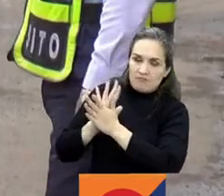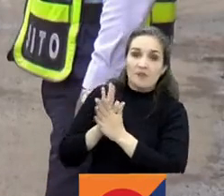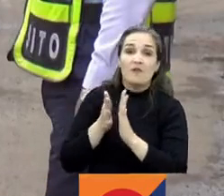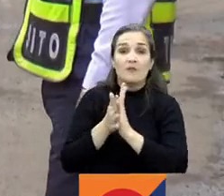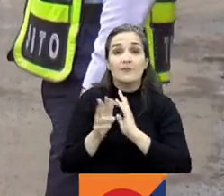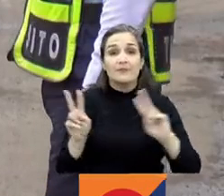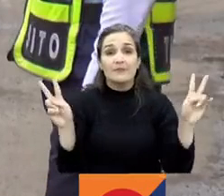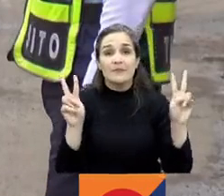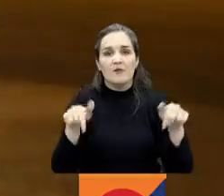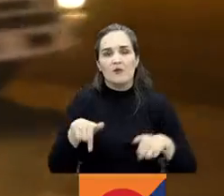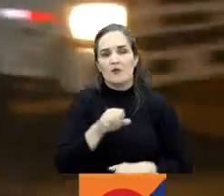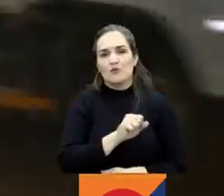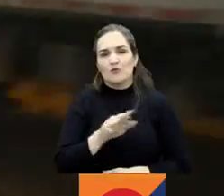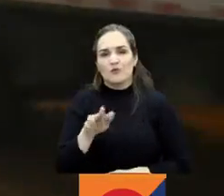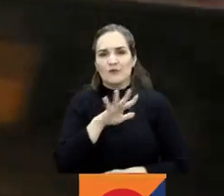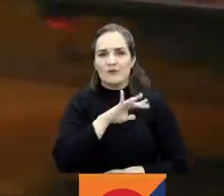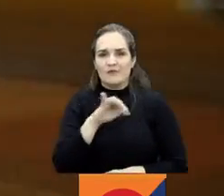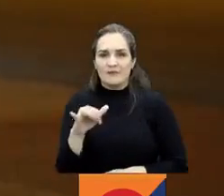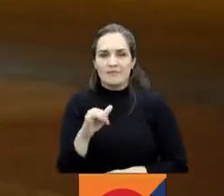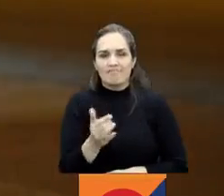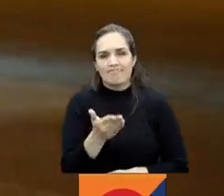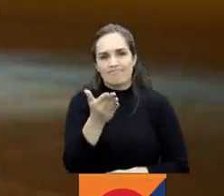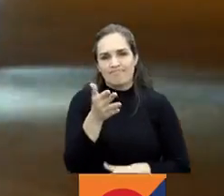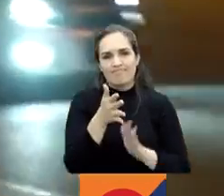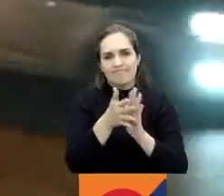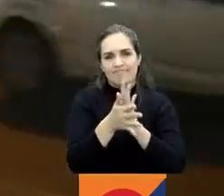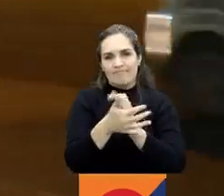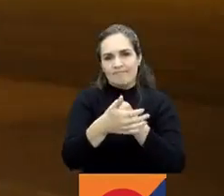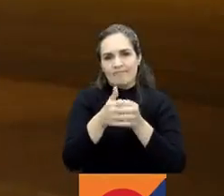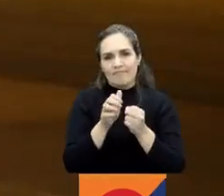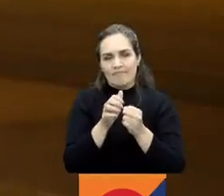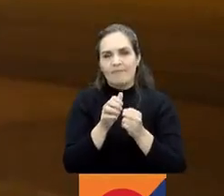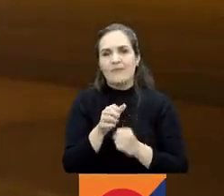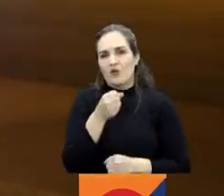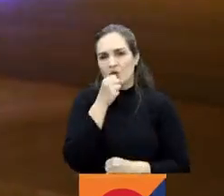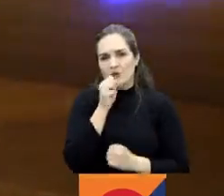en el sur de la capital del Valle del Cauca, Carlos Gutiérrez, RTVC Noticias, conectados 24/7.